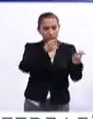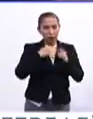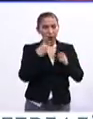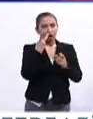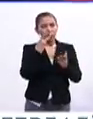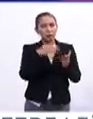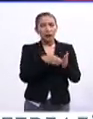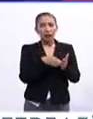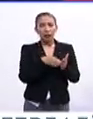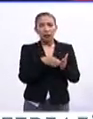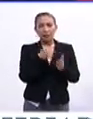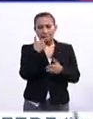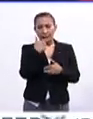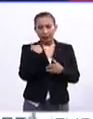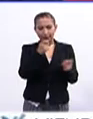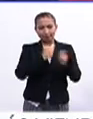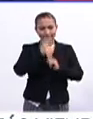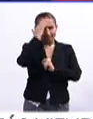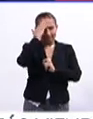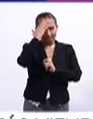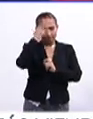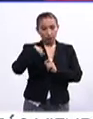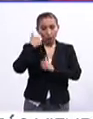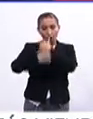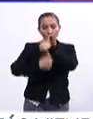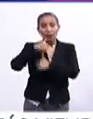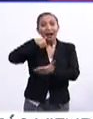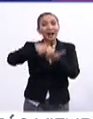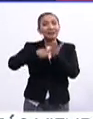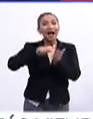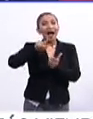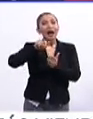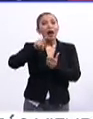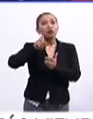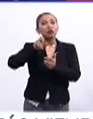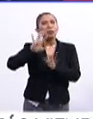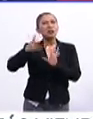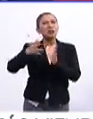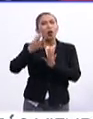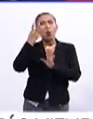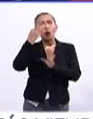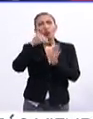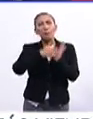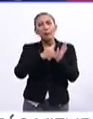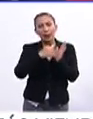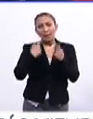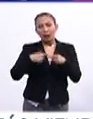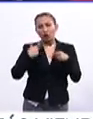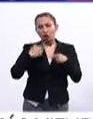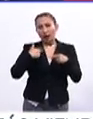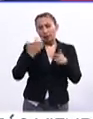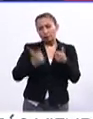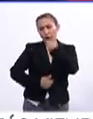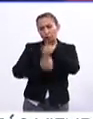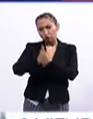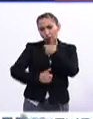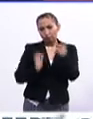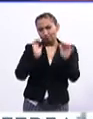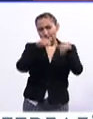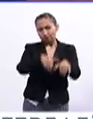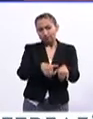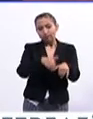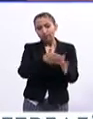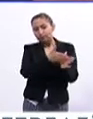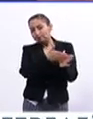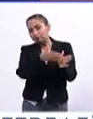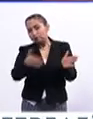el 2007, el concurso Cartas al Autor fueron alrededor de 4,000 participantes. Entonces,